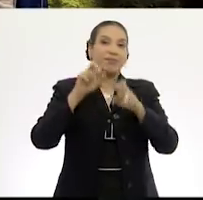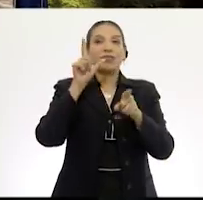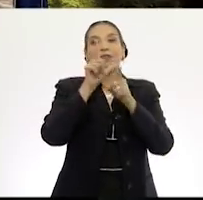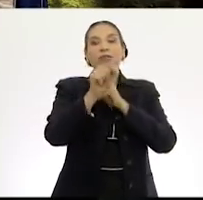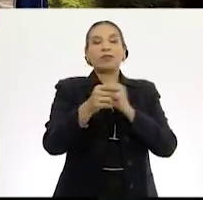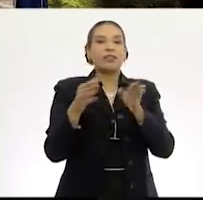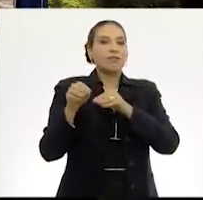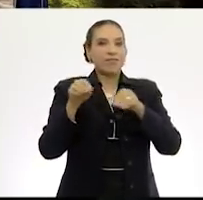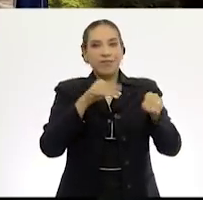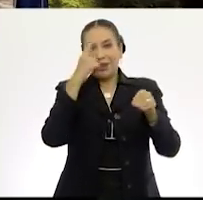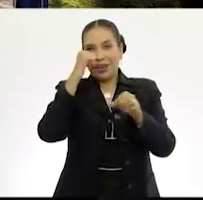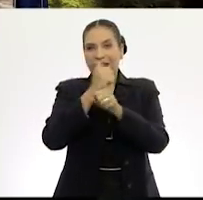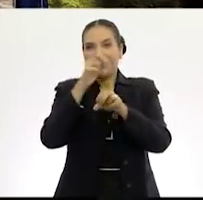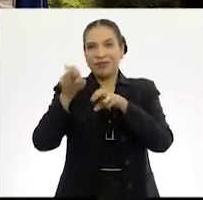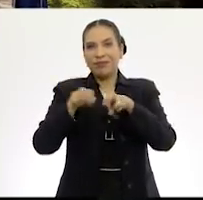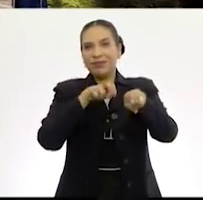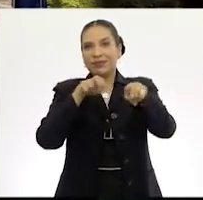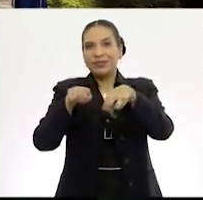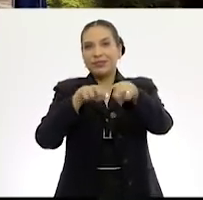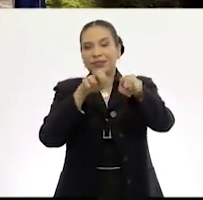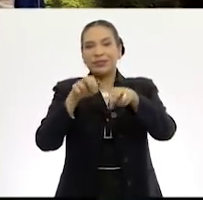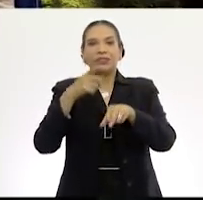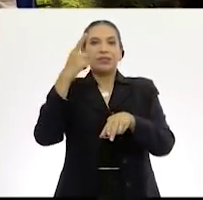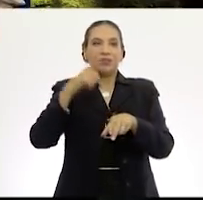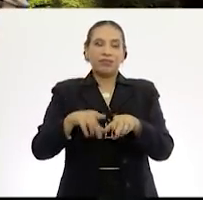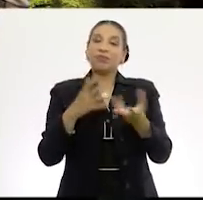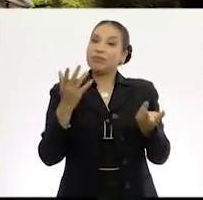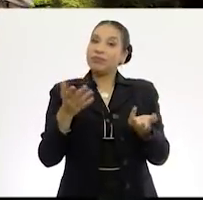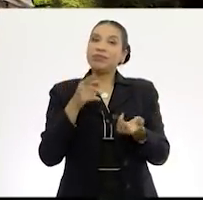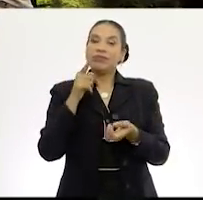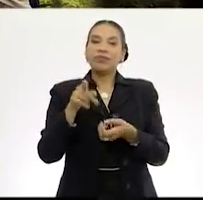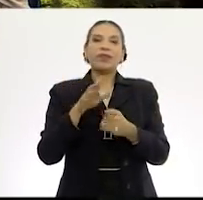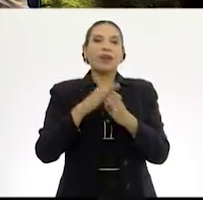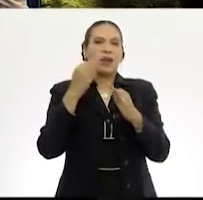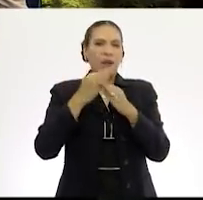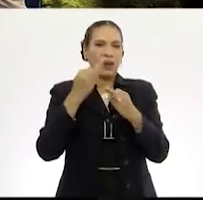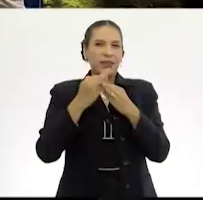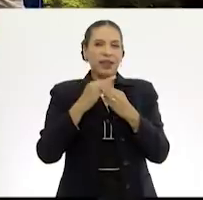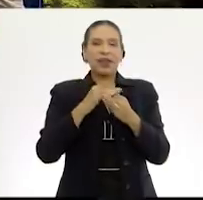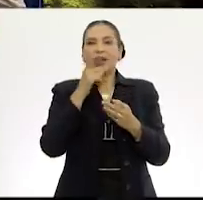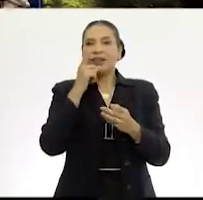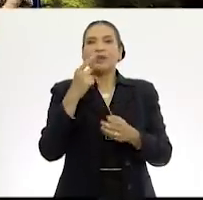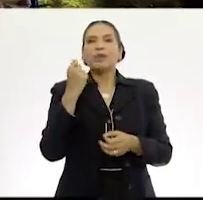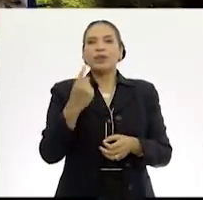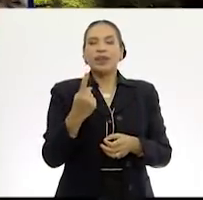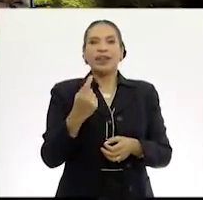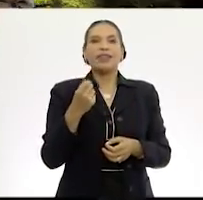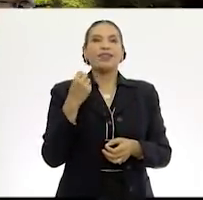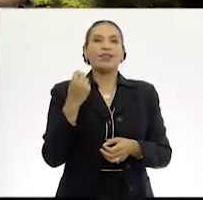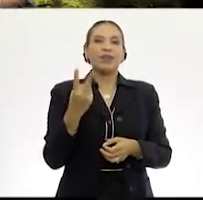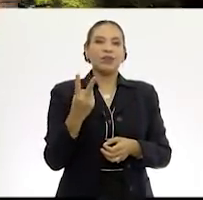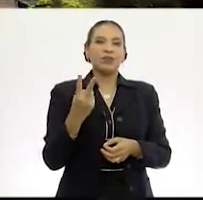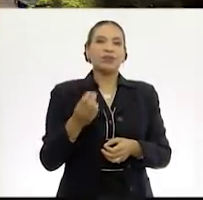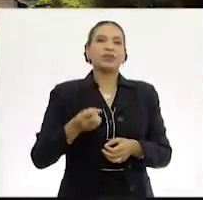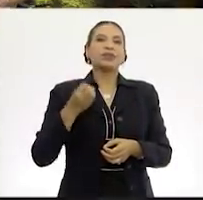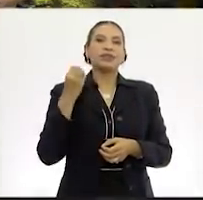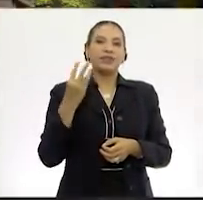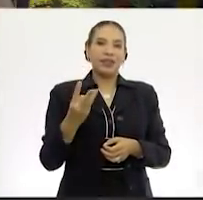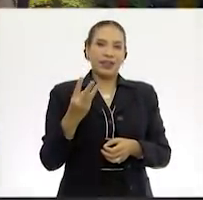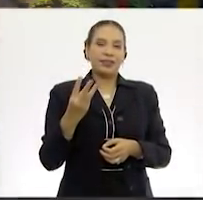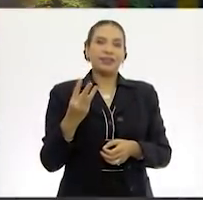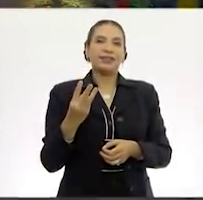nos hace movernos cuando nosotros se lo ordenamos. Recuerden que contamos a tres. ¿Listos? Una,